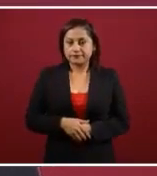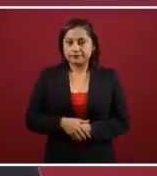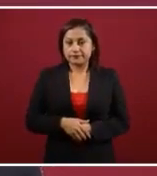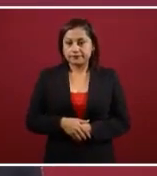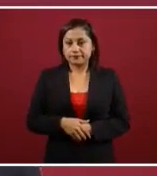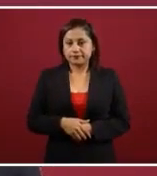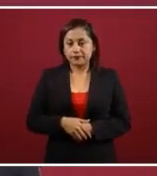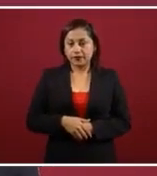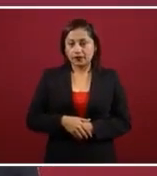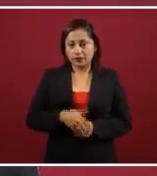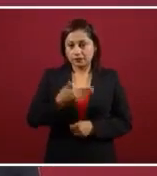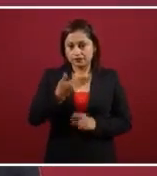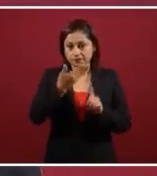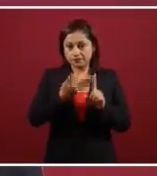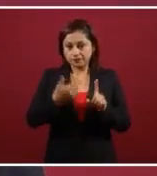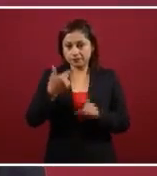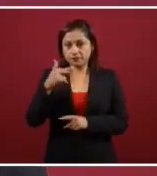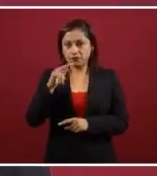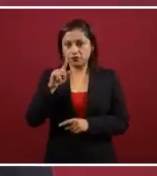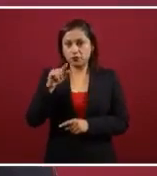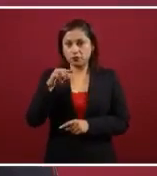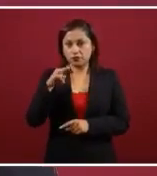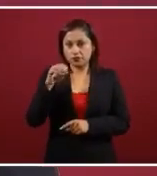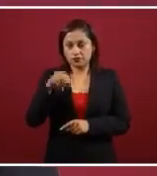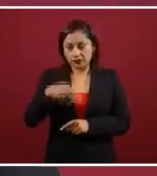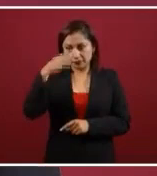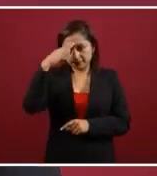de Guzmán Loera. El que